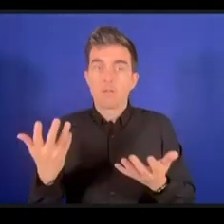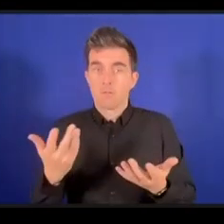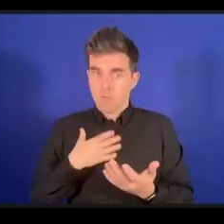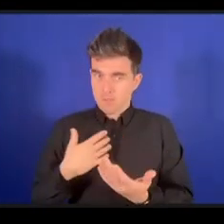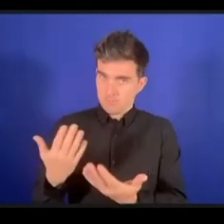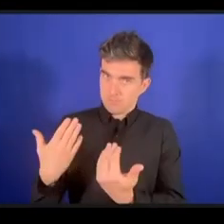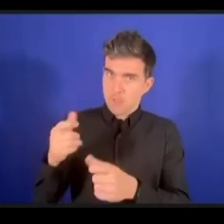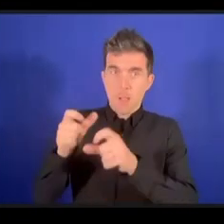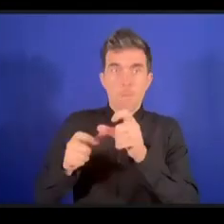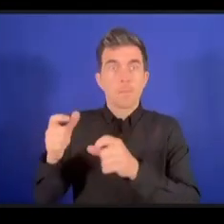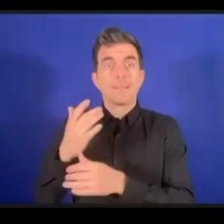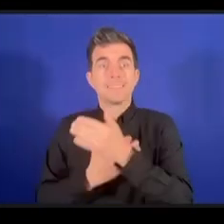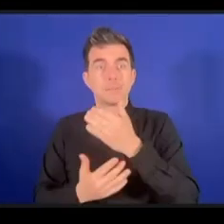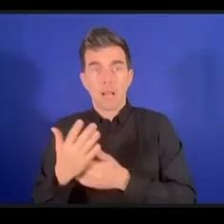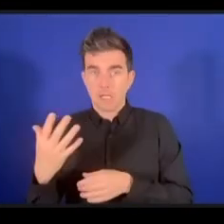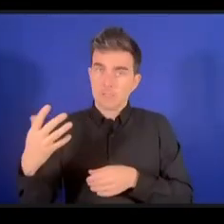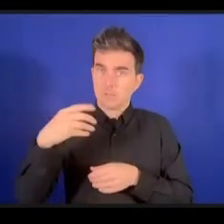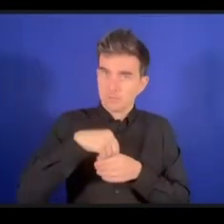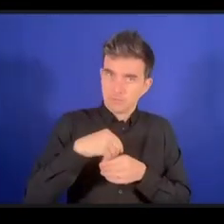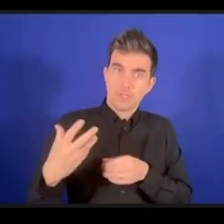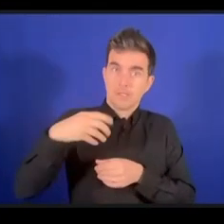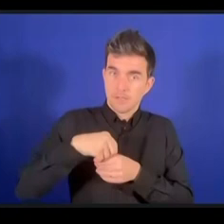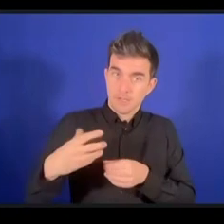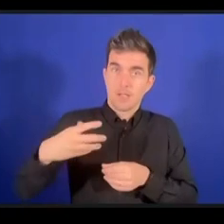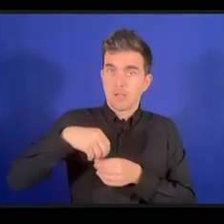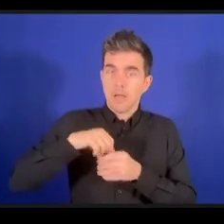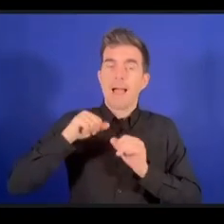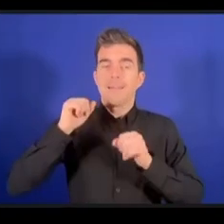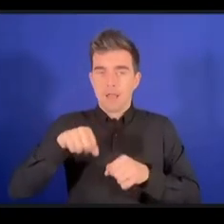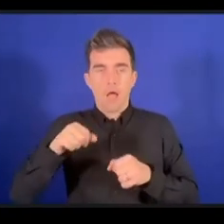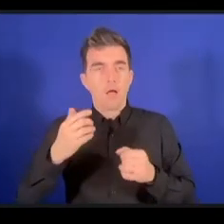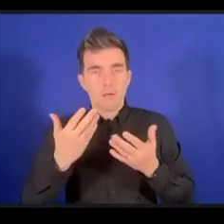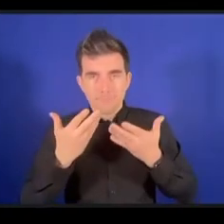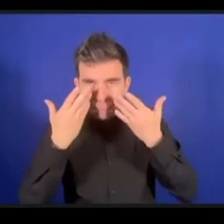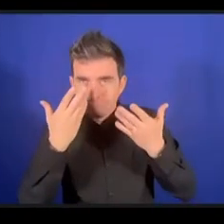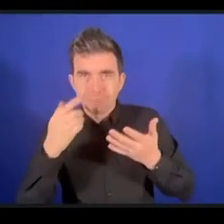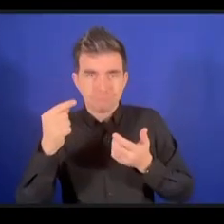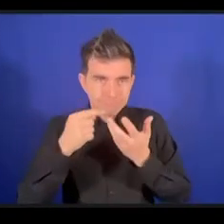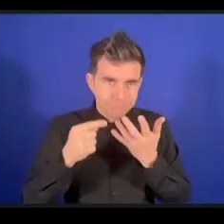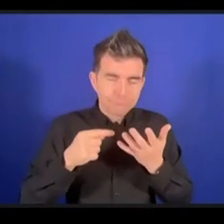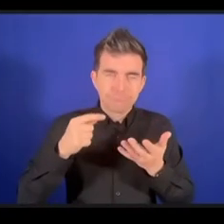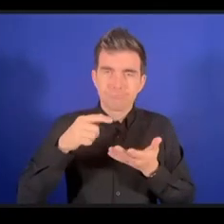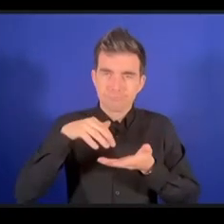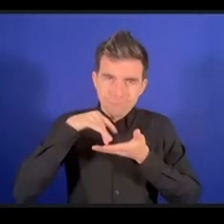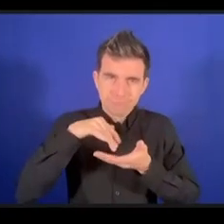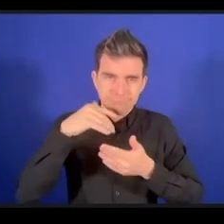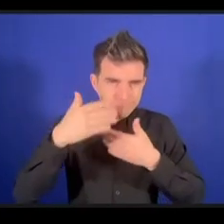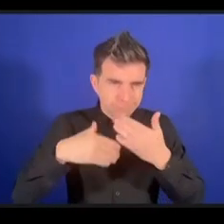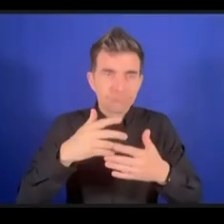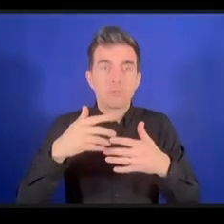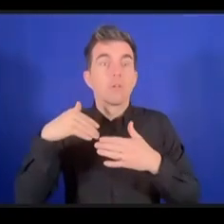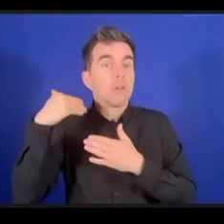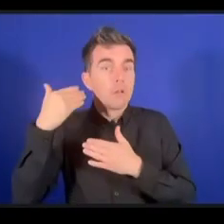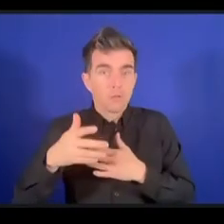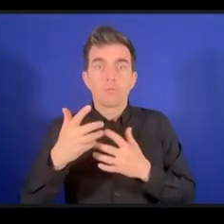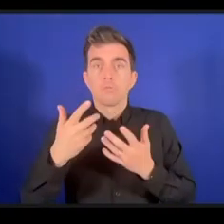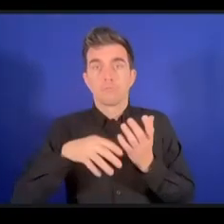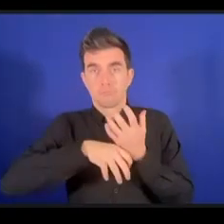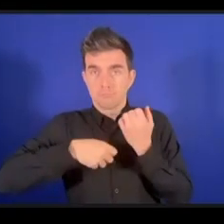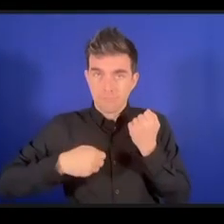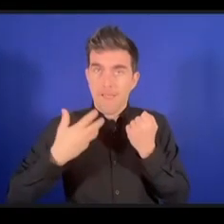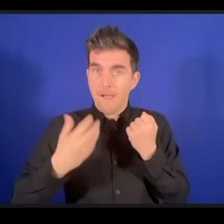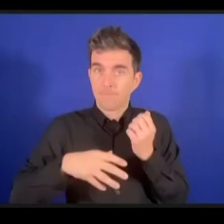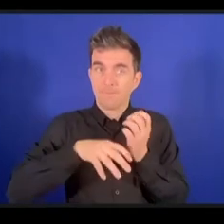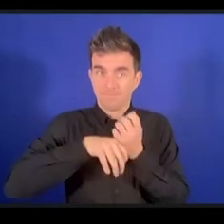participen eh que estudien estas carreras y que trabajen en estos ámbitos para que